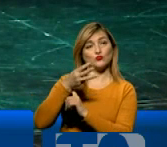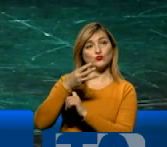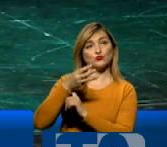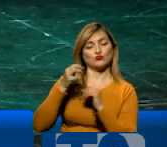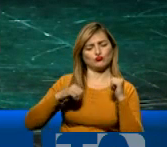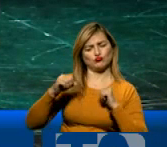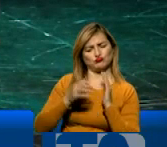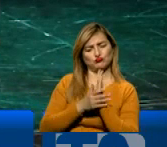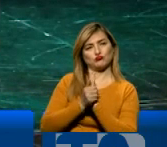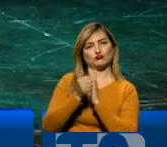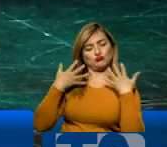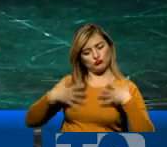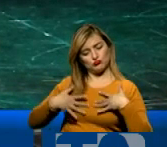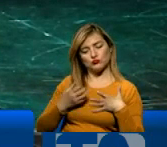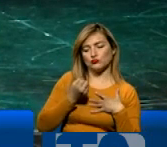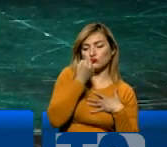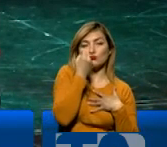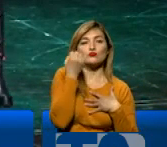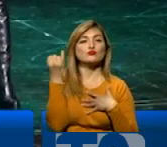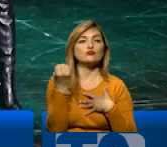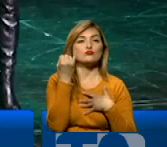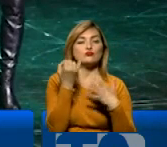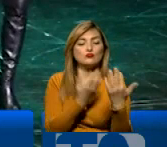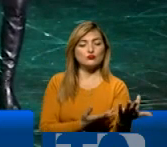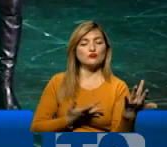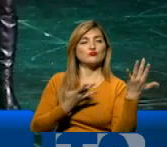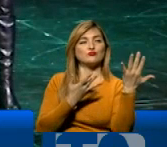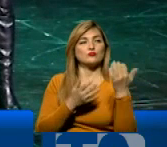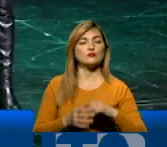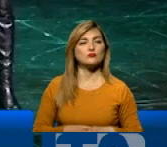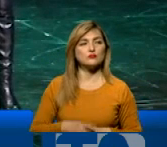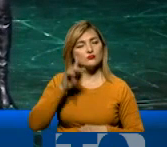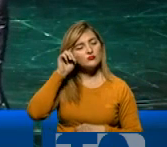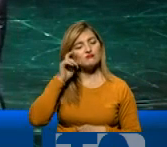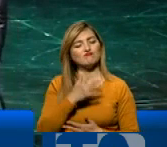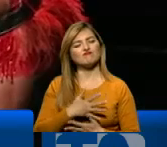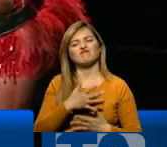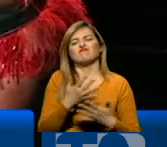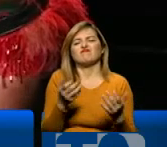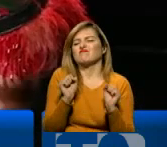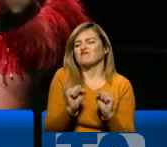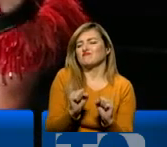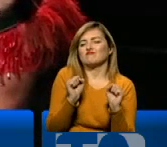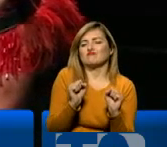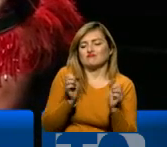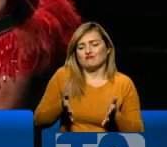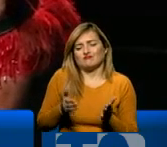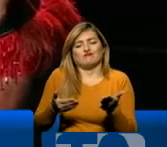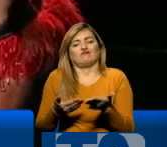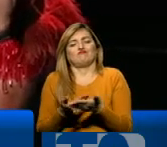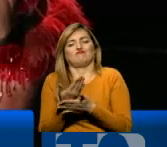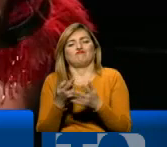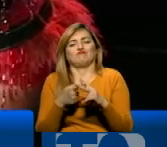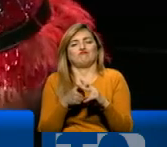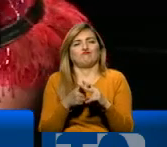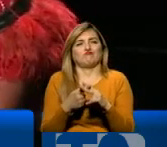actriz se viste de rojo pasión y verde esperanza, para recordarnos de una manera divertida que debemos volver a nacer, a